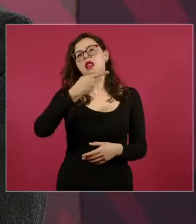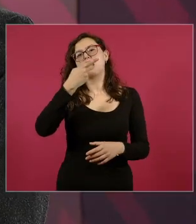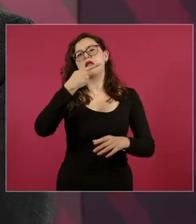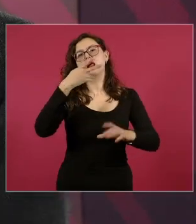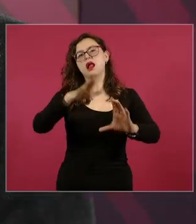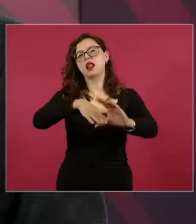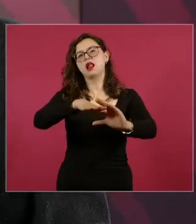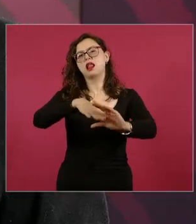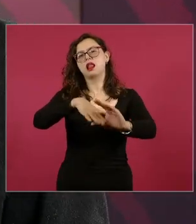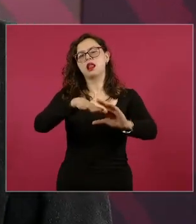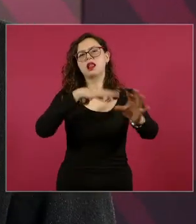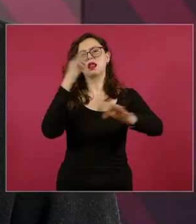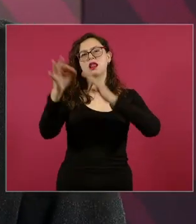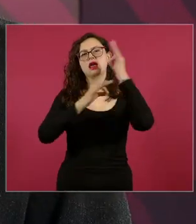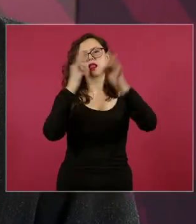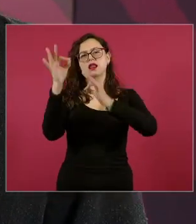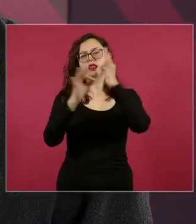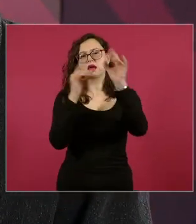no solo